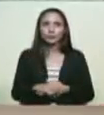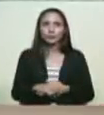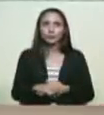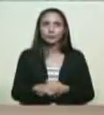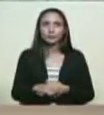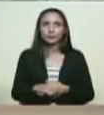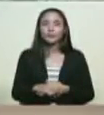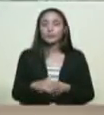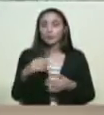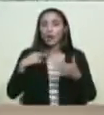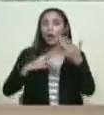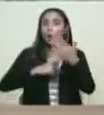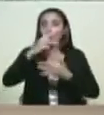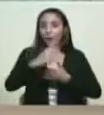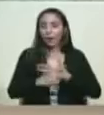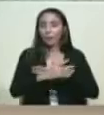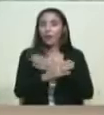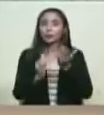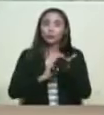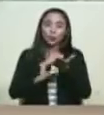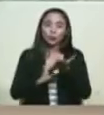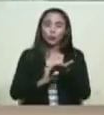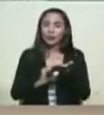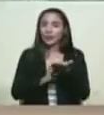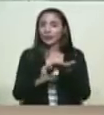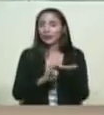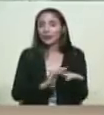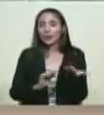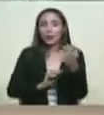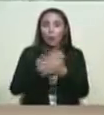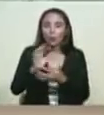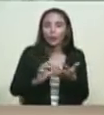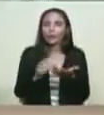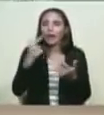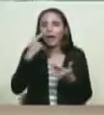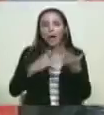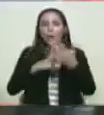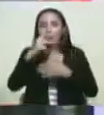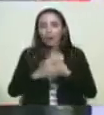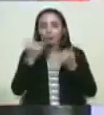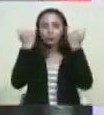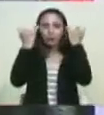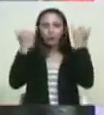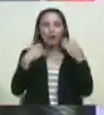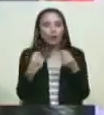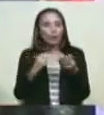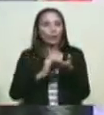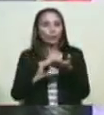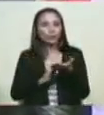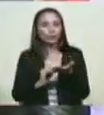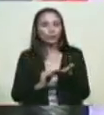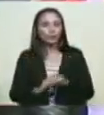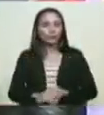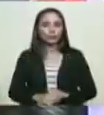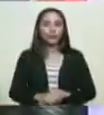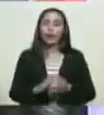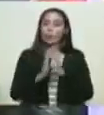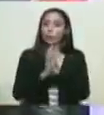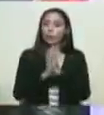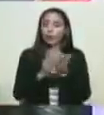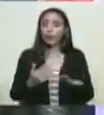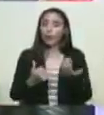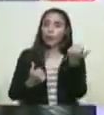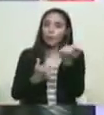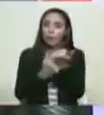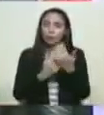plan para echar adelante las soluciones que necesita Venezuela. Yo les pido el apoyo de